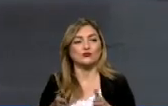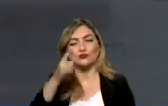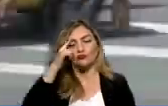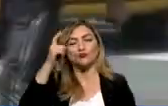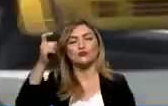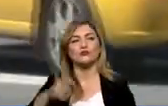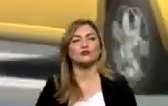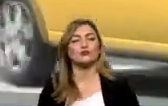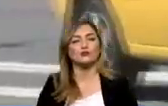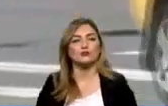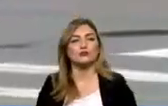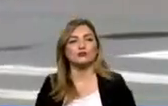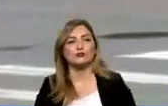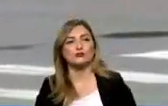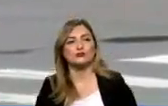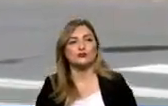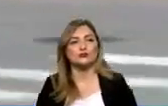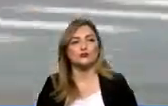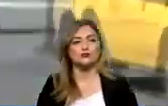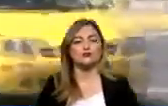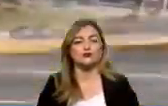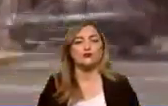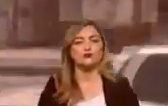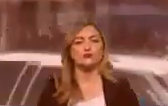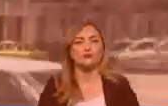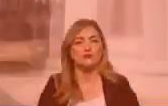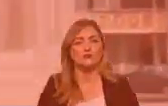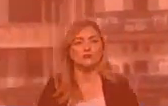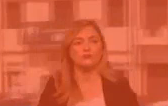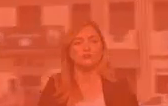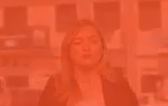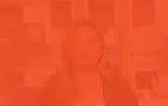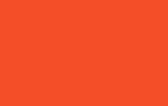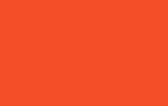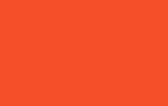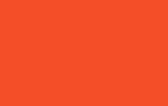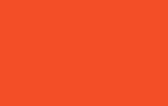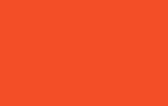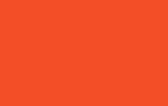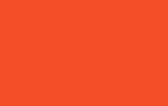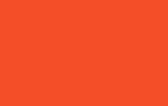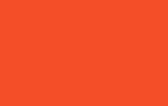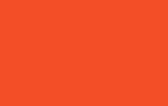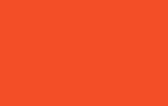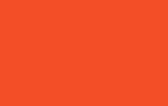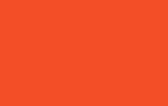desde ibarra provincia de imbabura david vizcaíno 24 horas